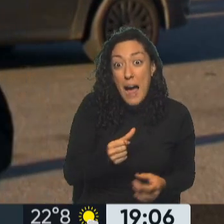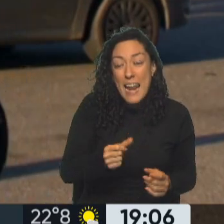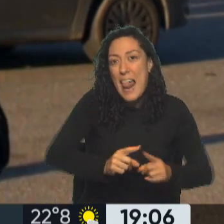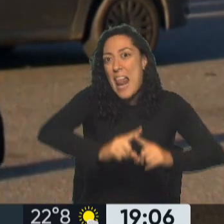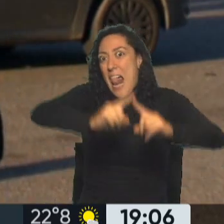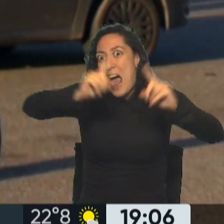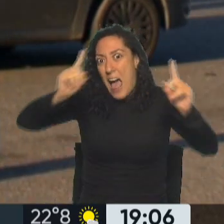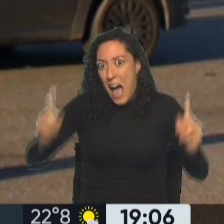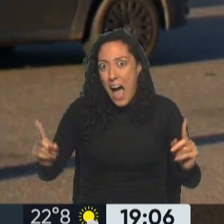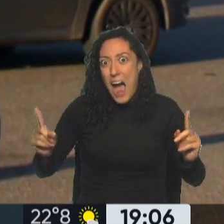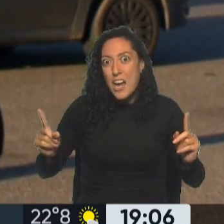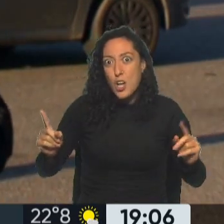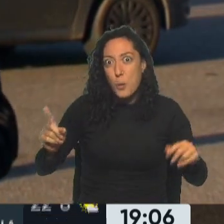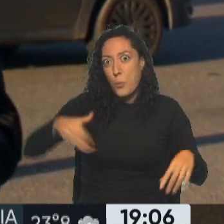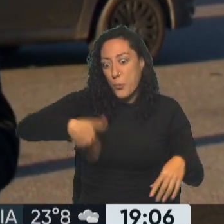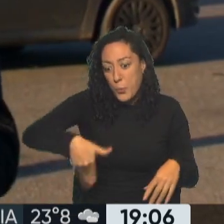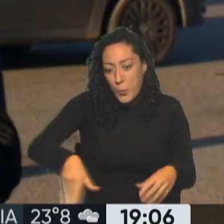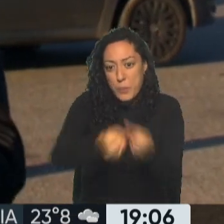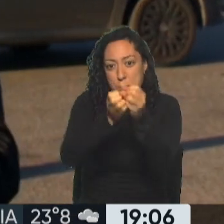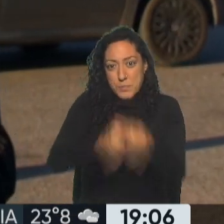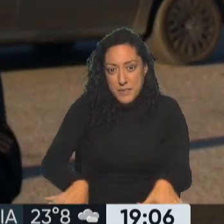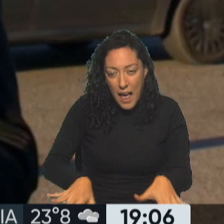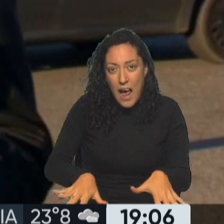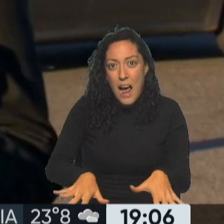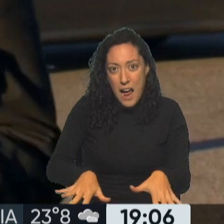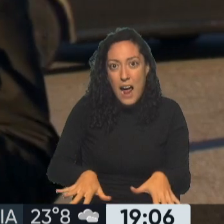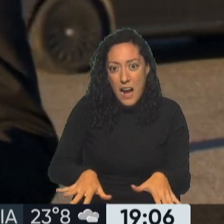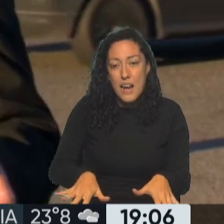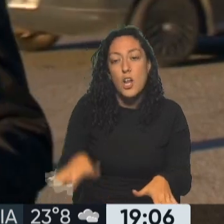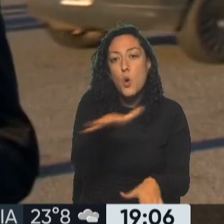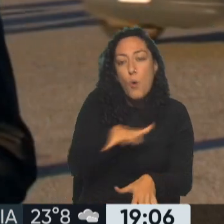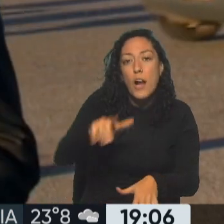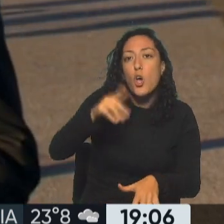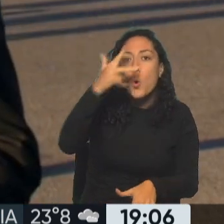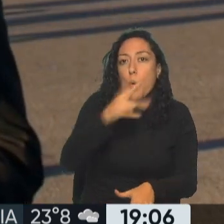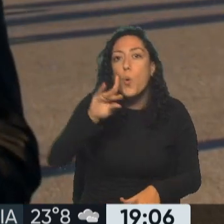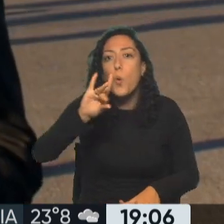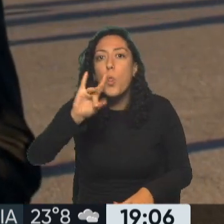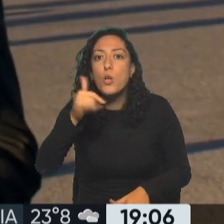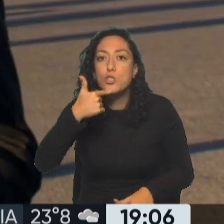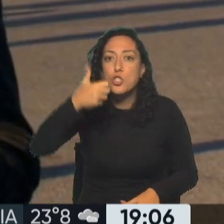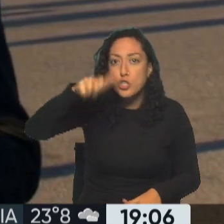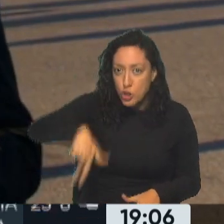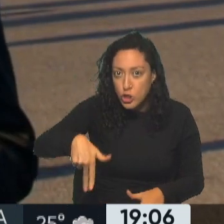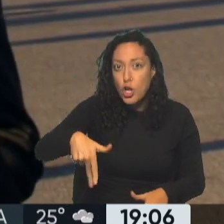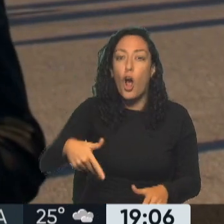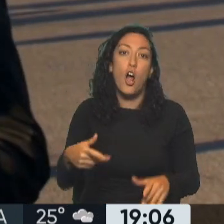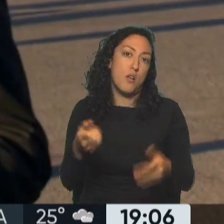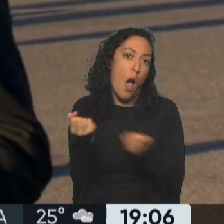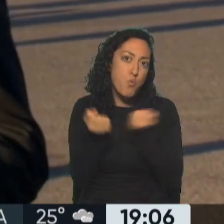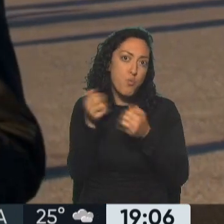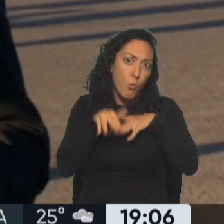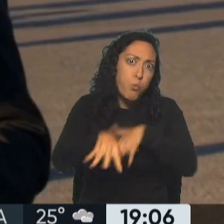extra largo, estamos a horas nada más, nosotros en el pasaje de Hudson, donde el tránsito